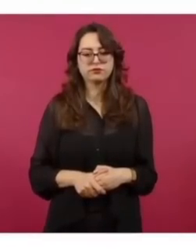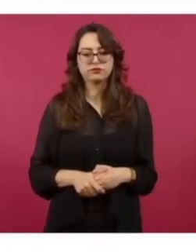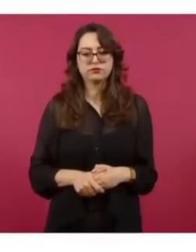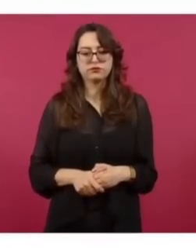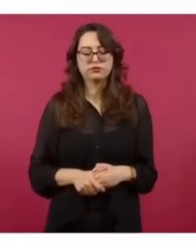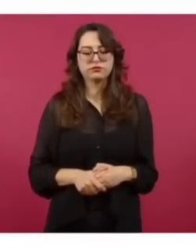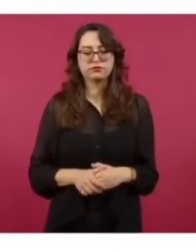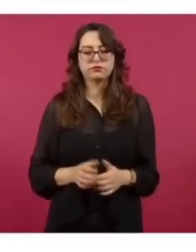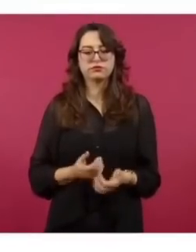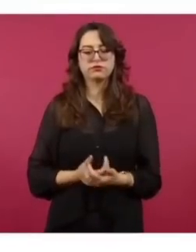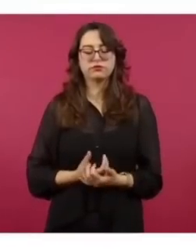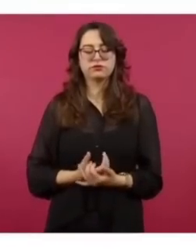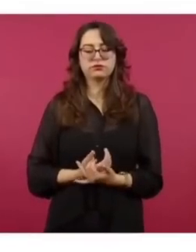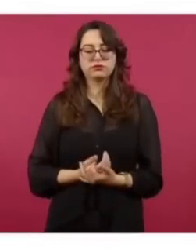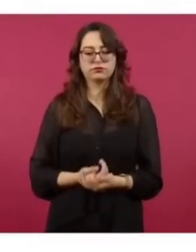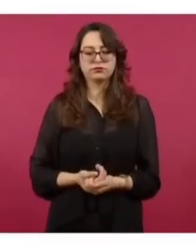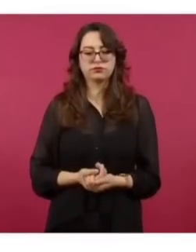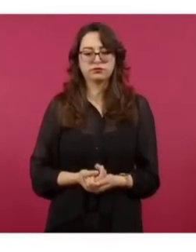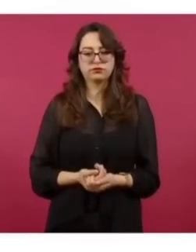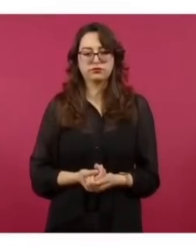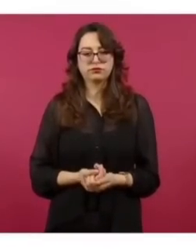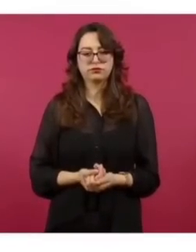sche personal